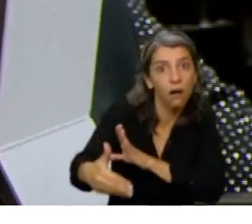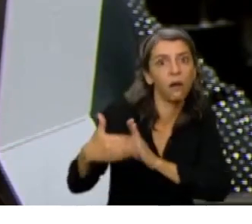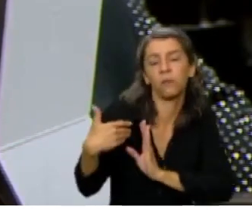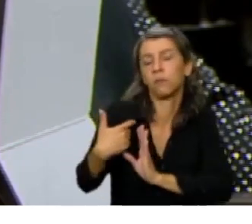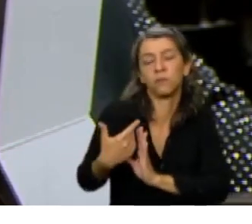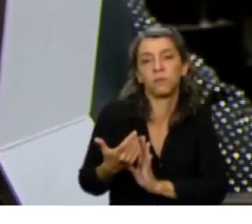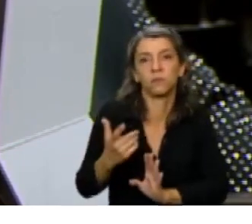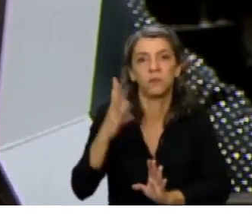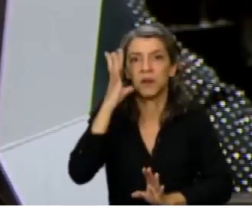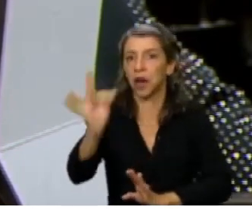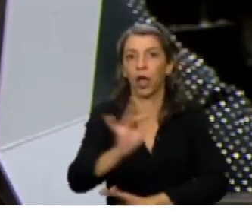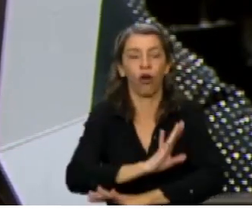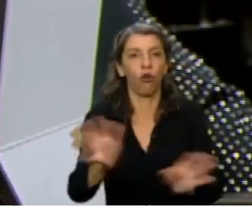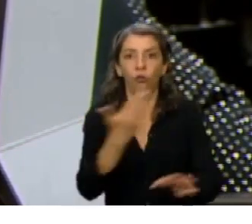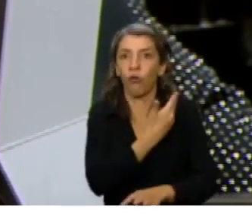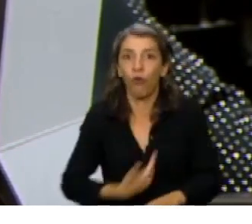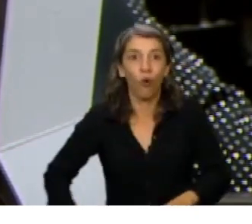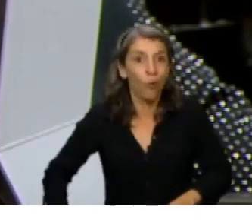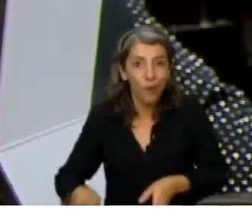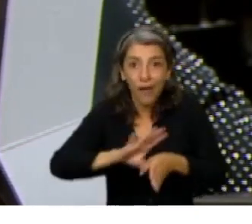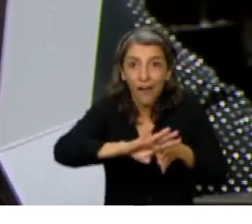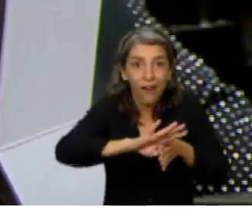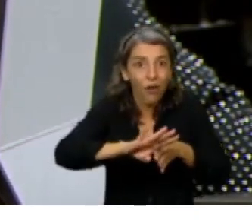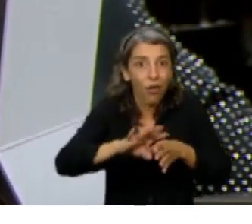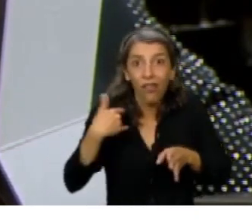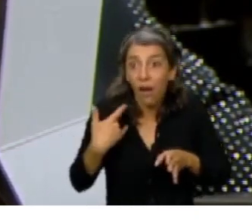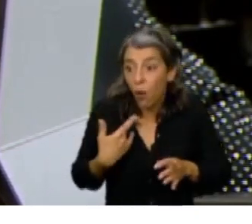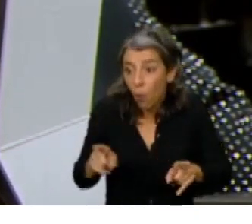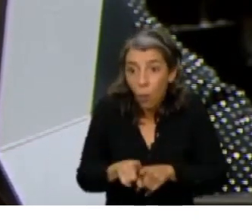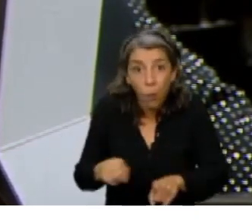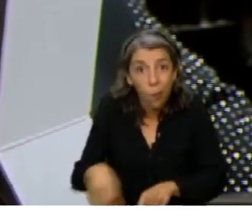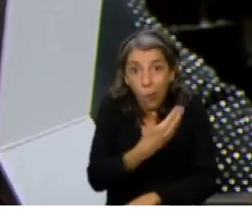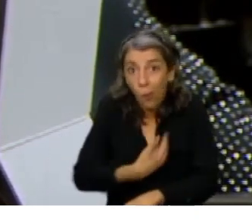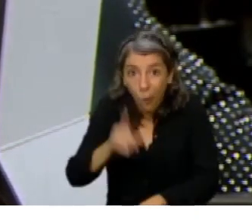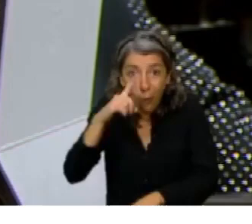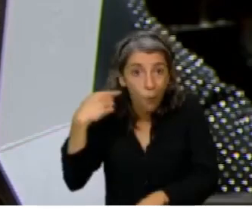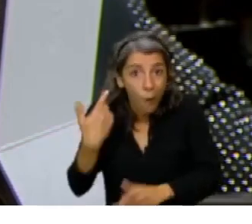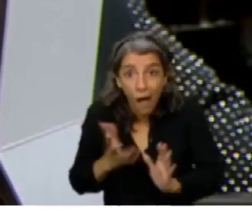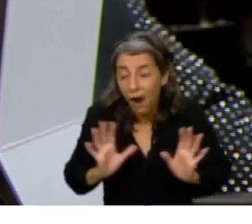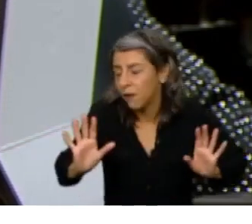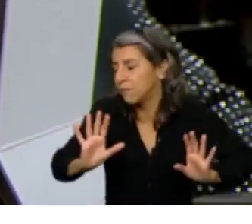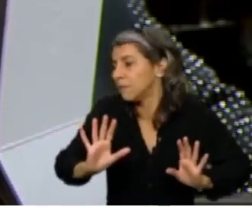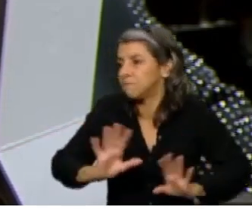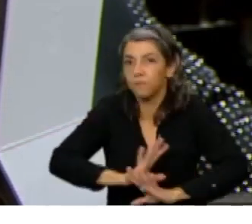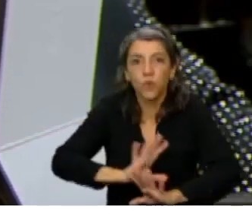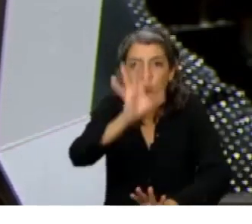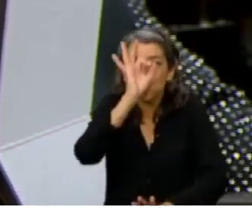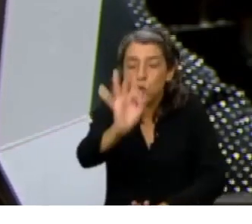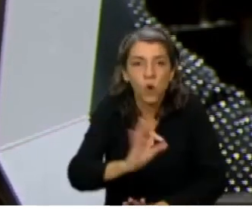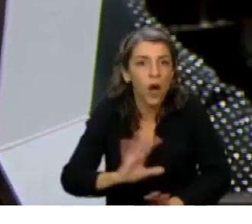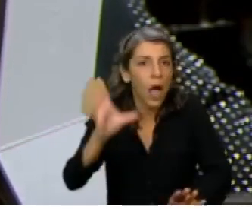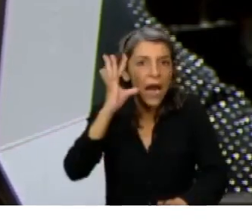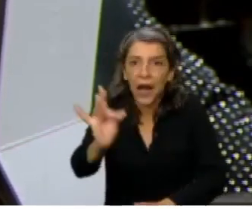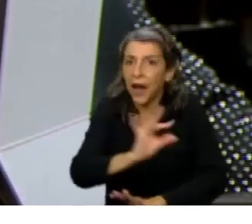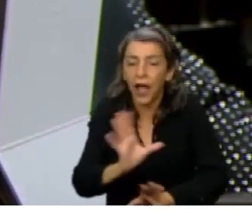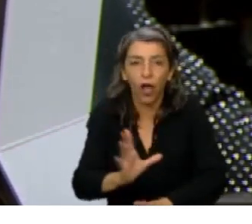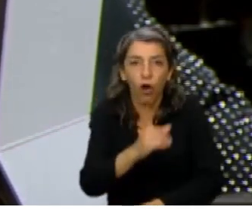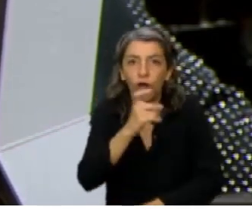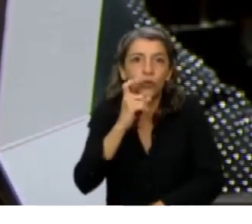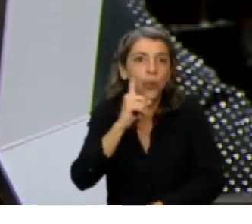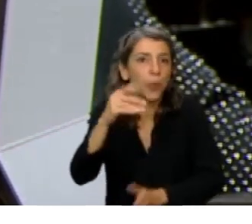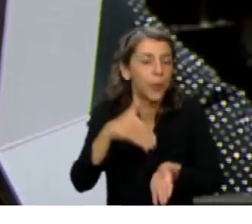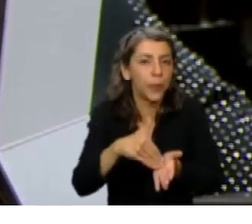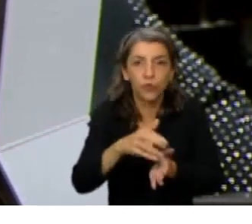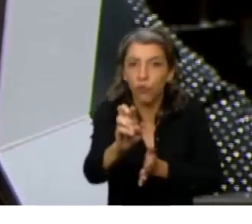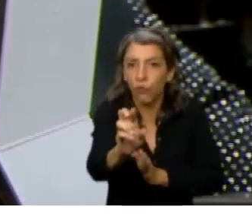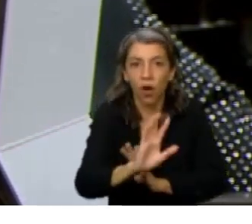gobierno endeudó al Estado más que el de Alberto Fernández, que el del Frente de Todos, 100 mil millones de dólares, sin